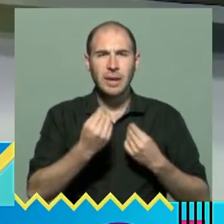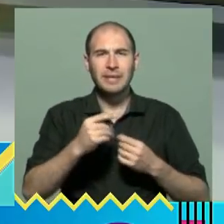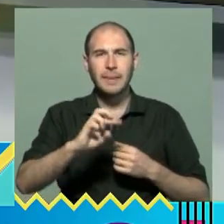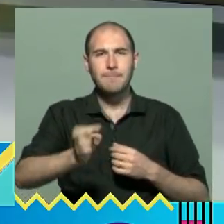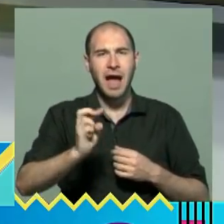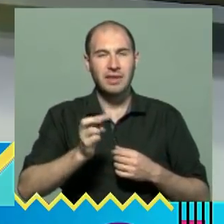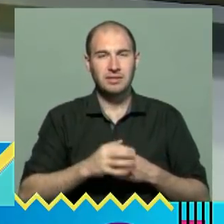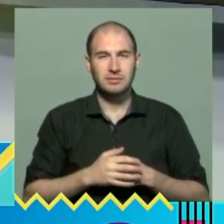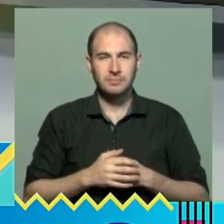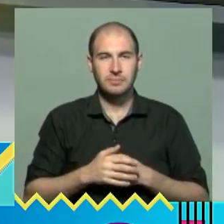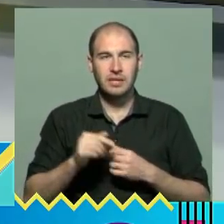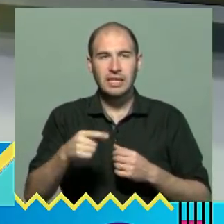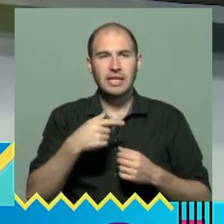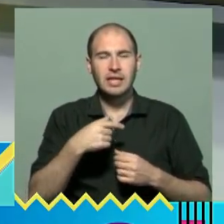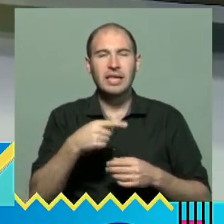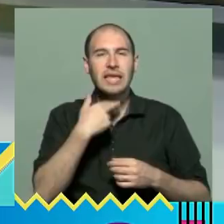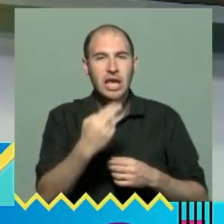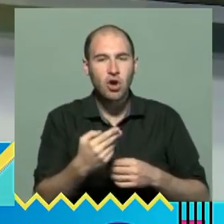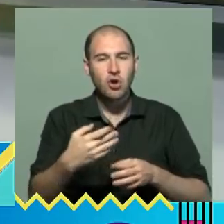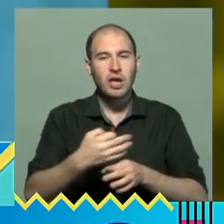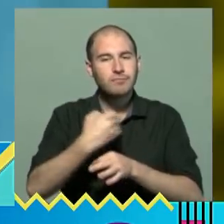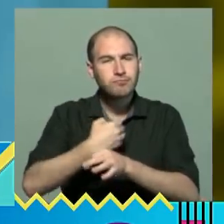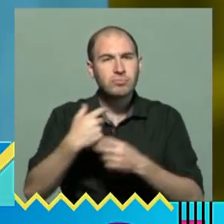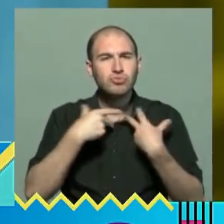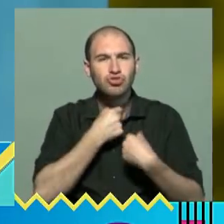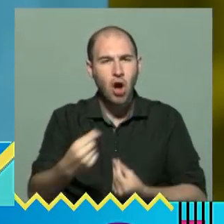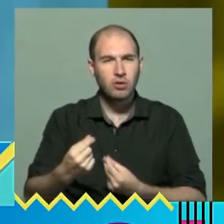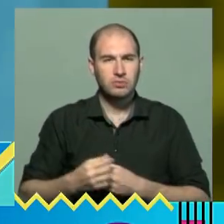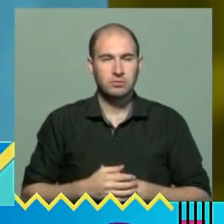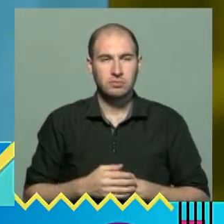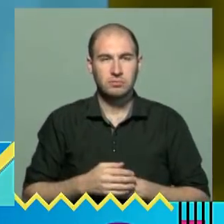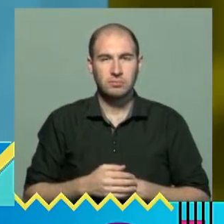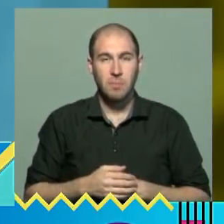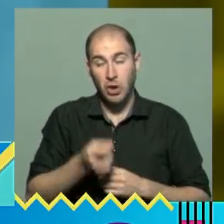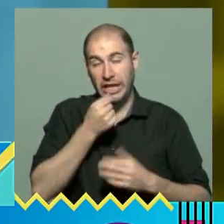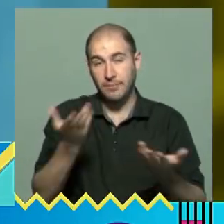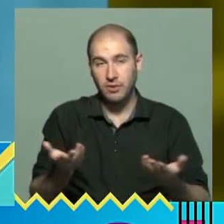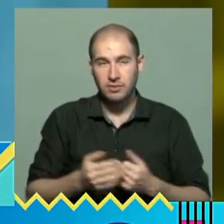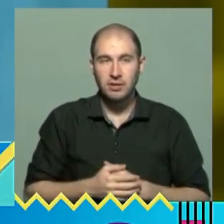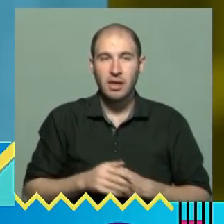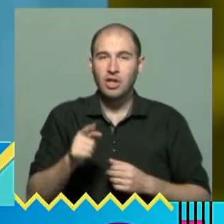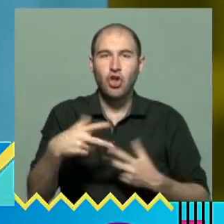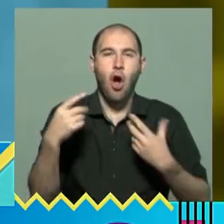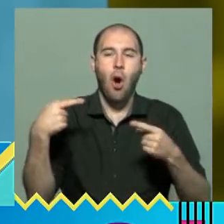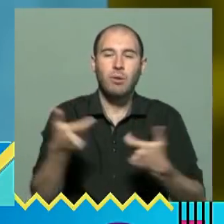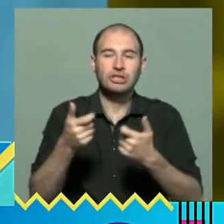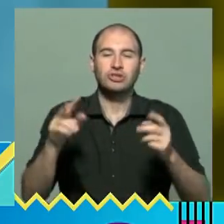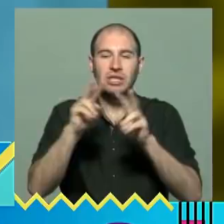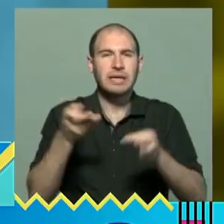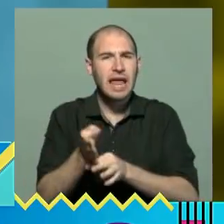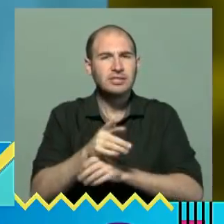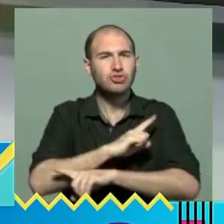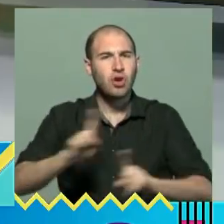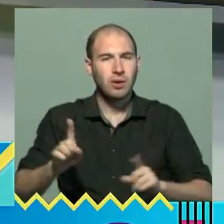padres que no quieren que sus hijos reciban la educación sexual integral, por ejemplo? Que se oponen a que tengan ese tipo de